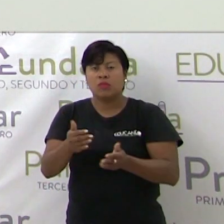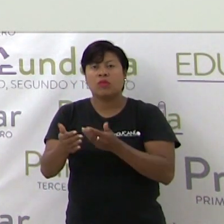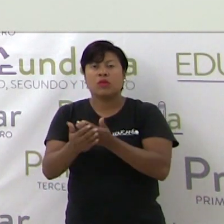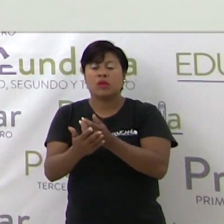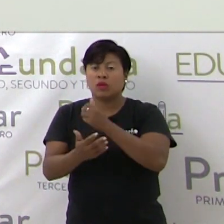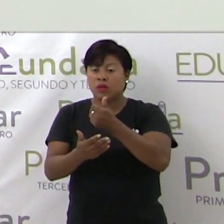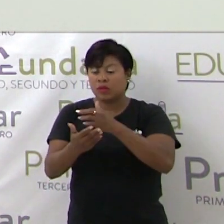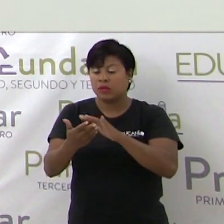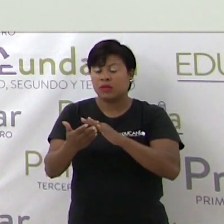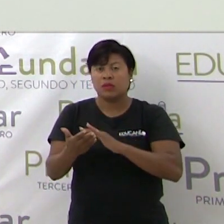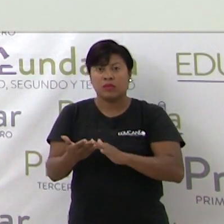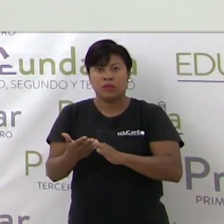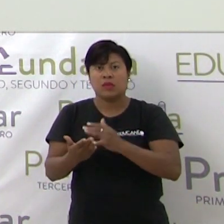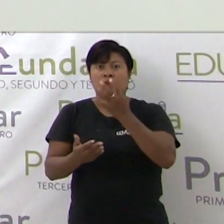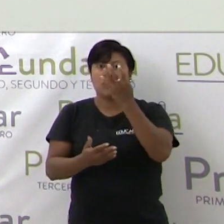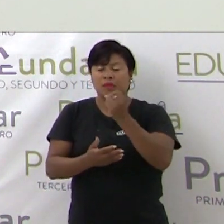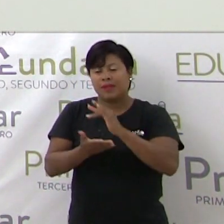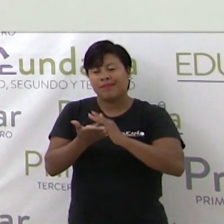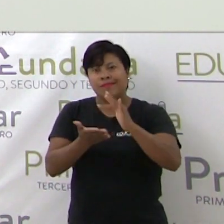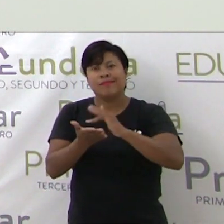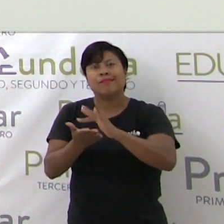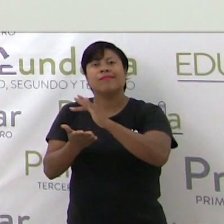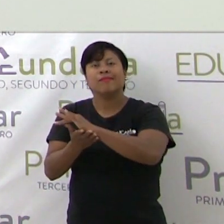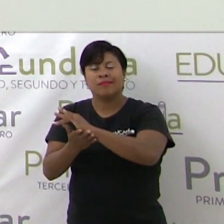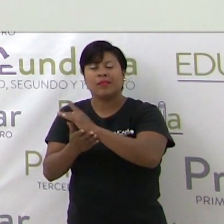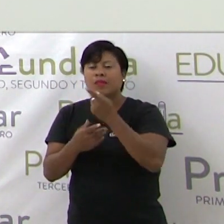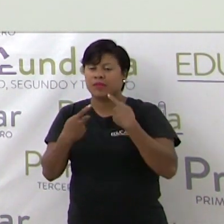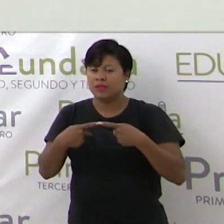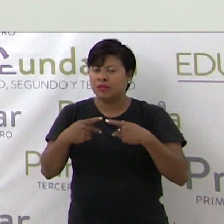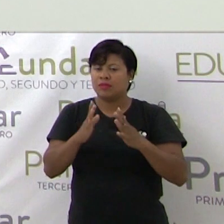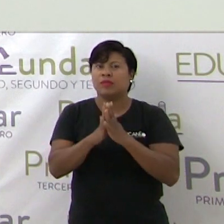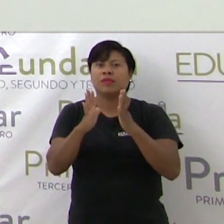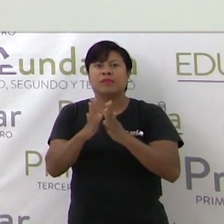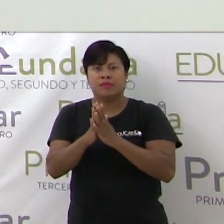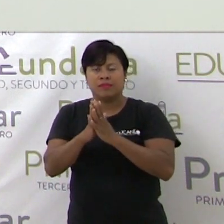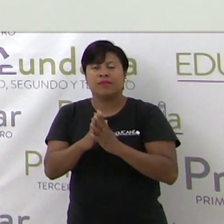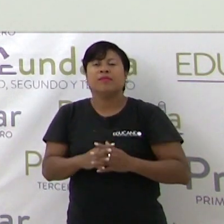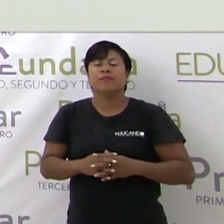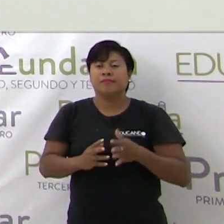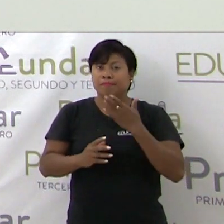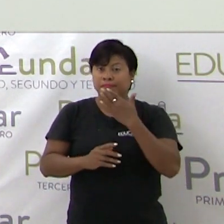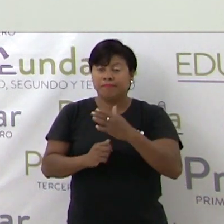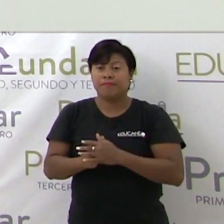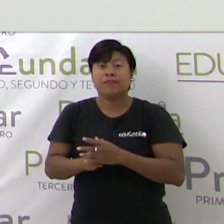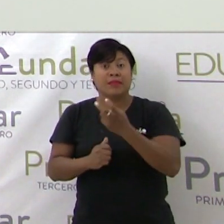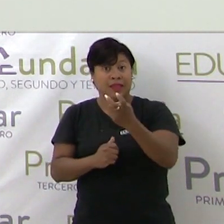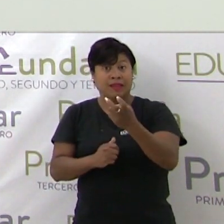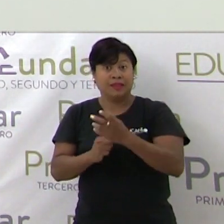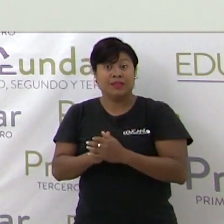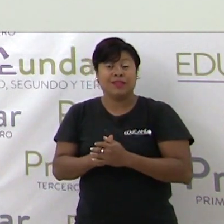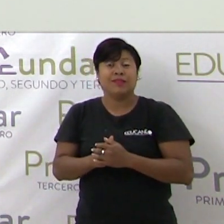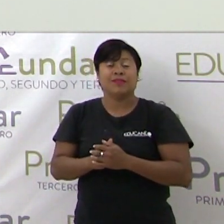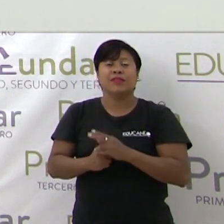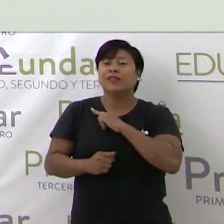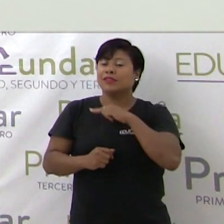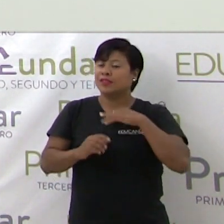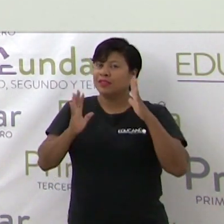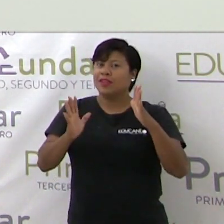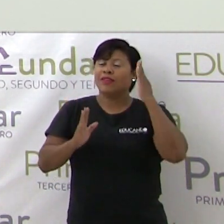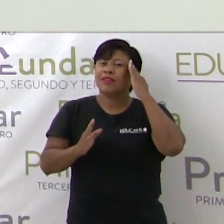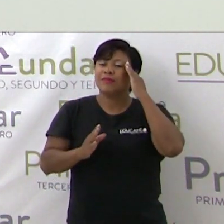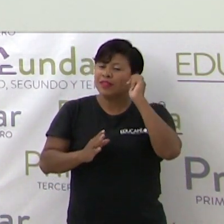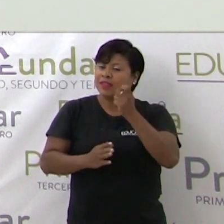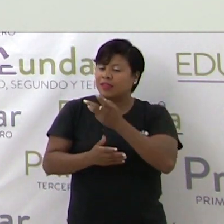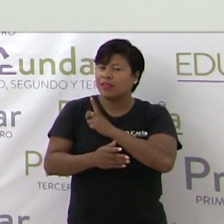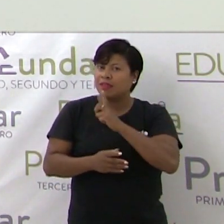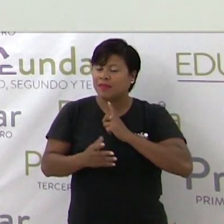otras lecturas. Y 9, agradecer a los contertulios su participación. Bueno, de esta manera ya conocemos lo que tiene que